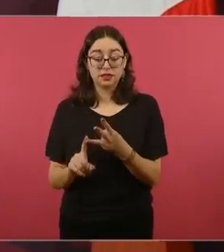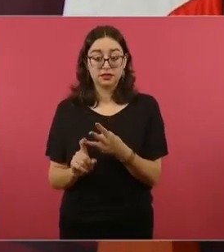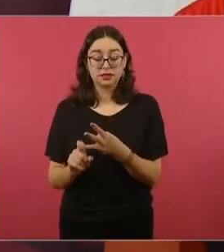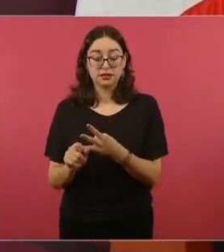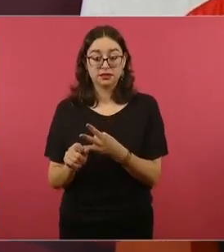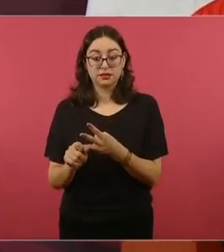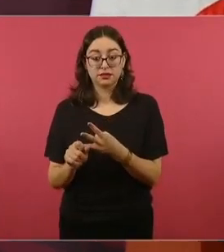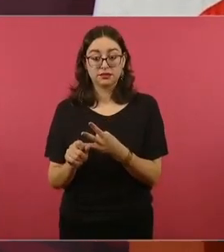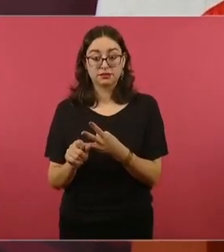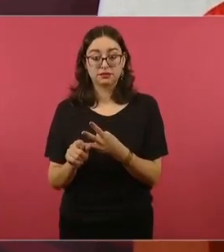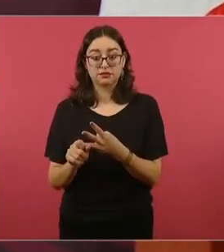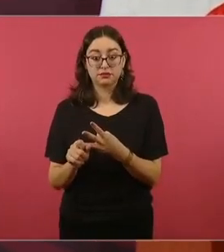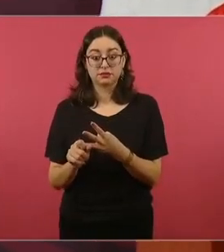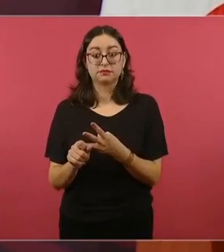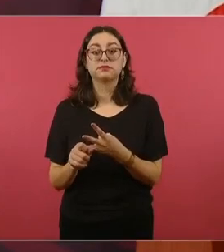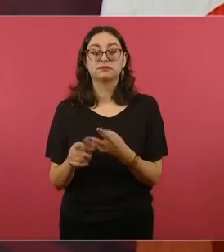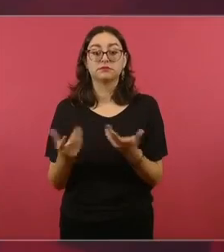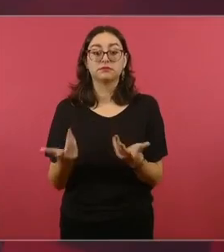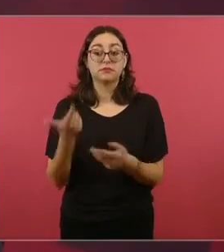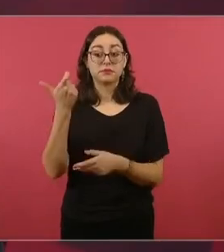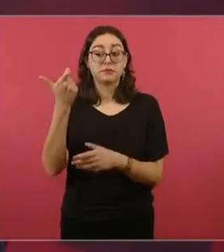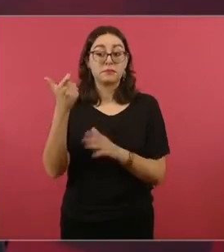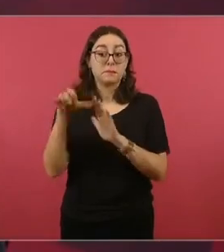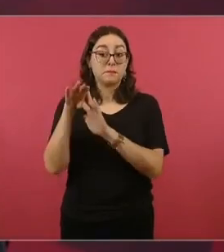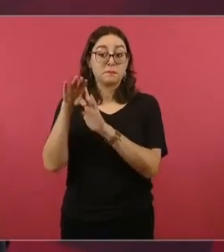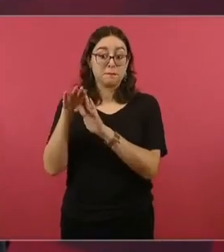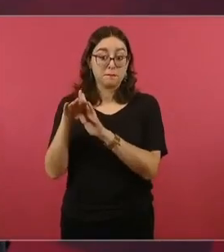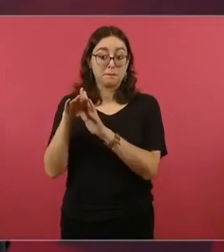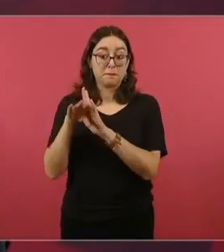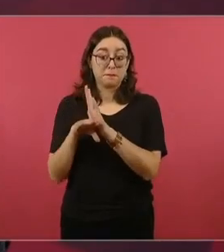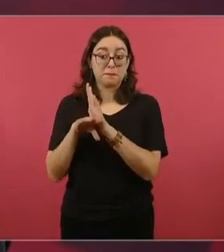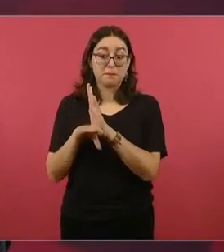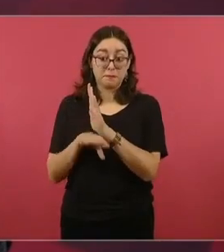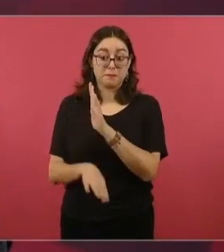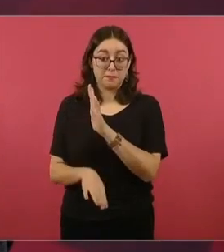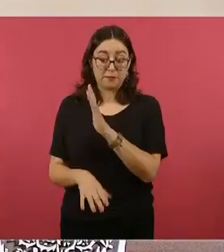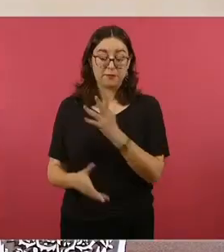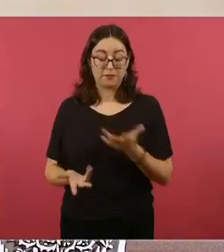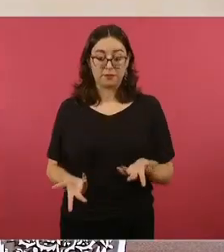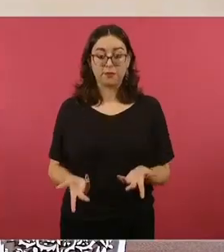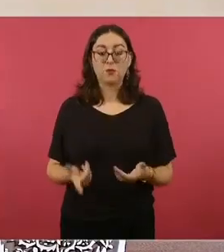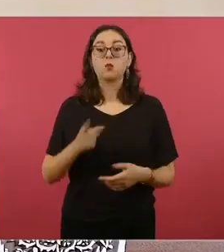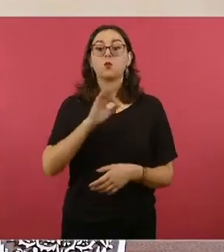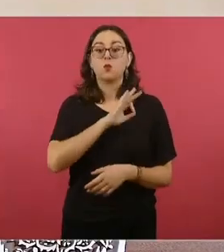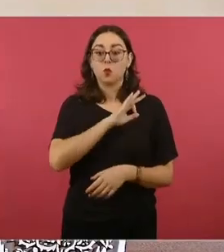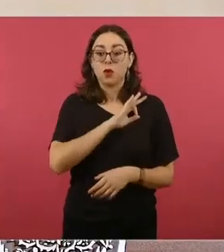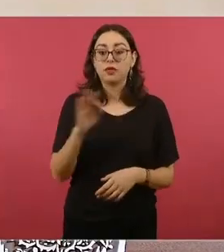si seguimos bajando los costos de extracción.